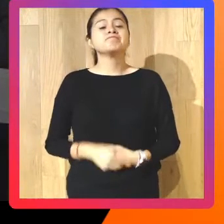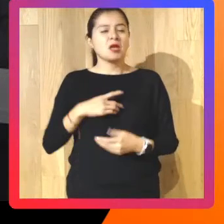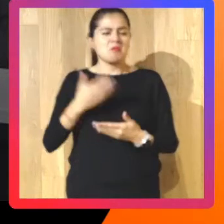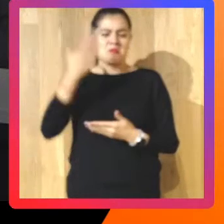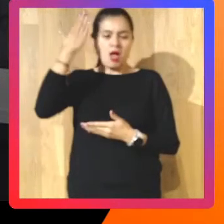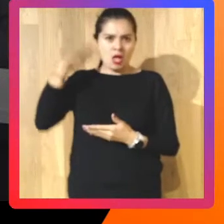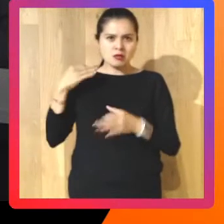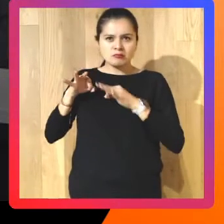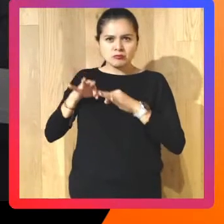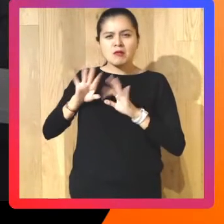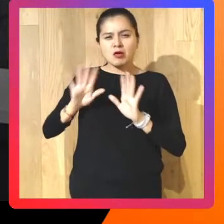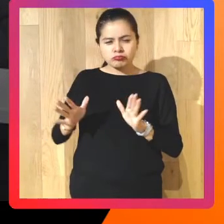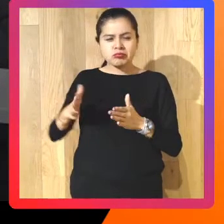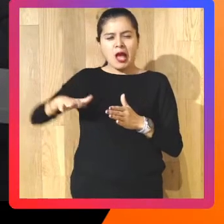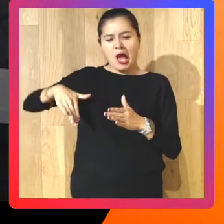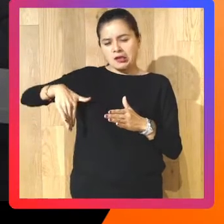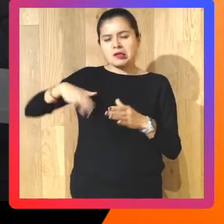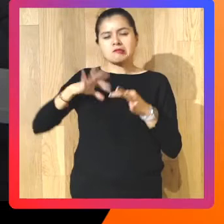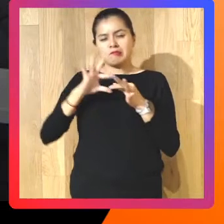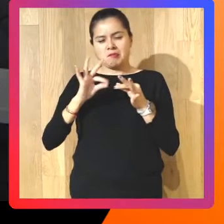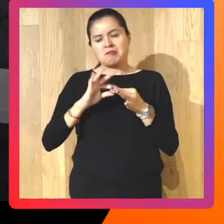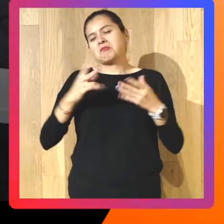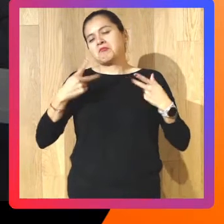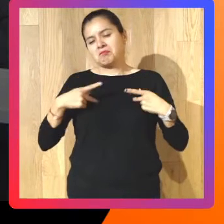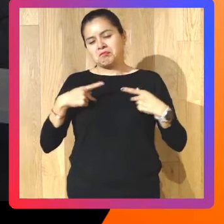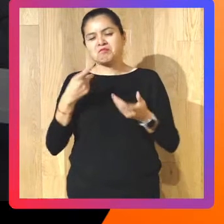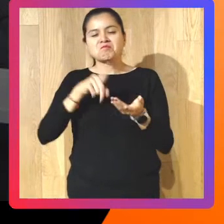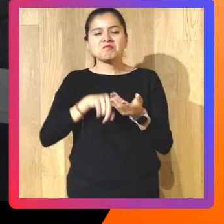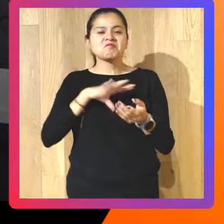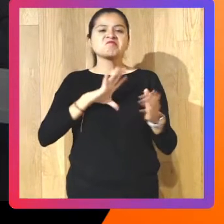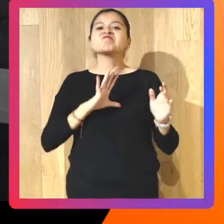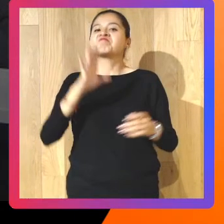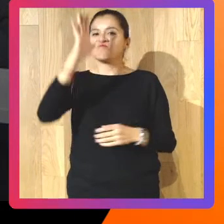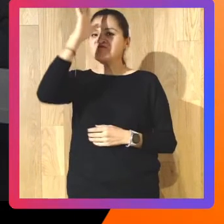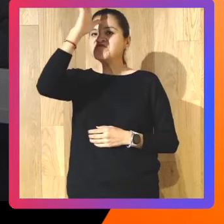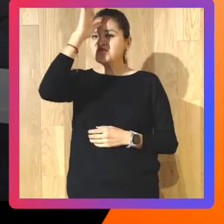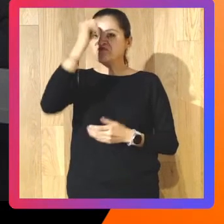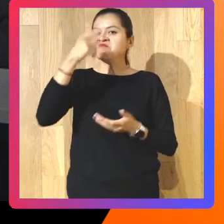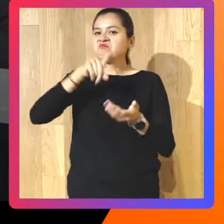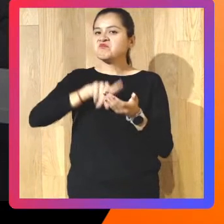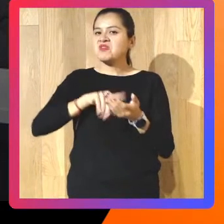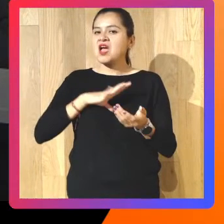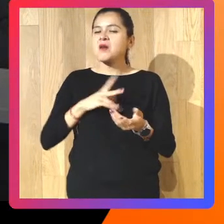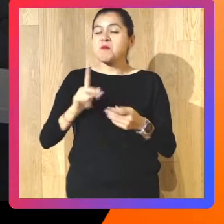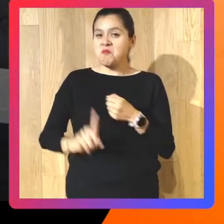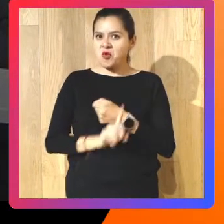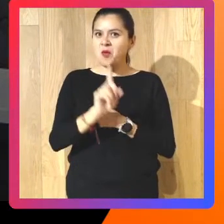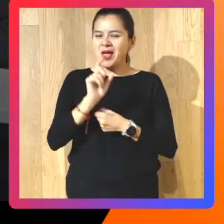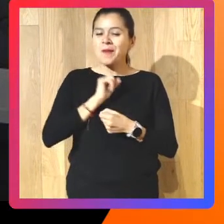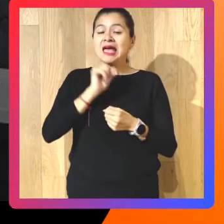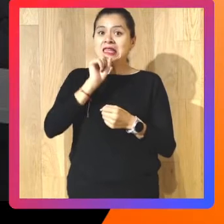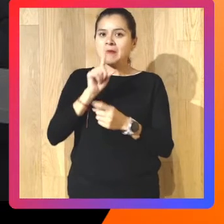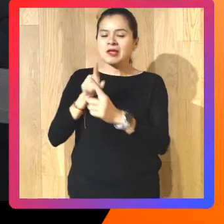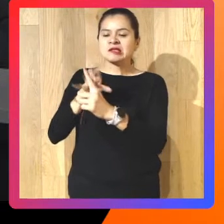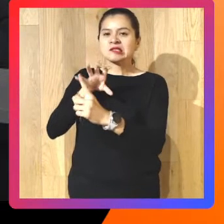abordado por las personas que me antecedieron, coincidimos plenamente en la problemática y el desafío. Claramente vemos en